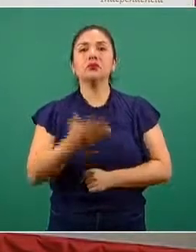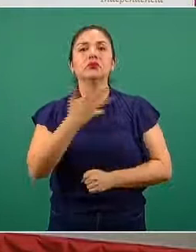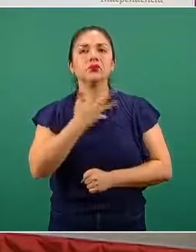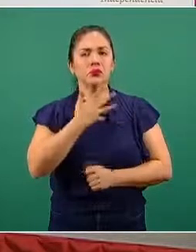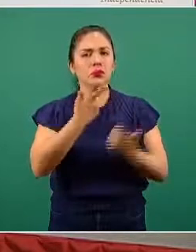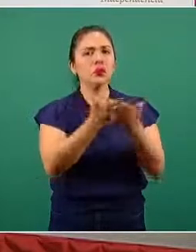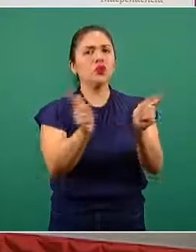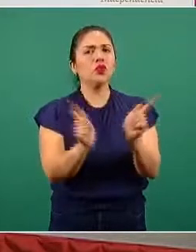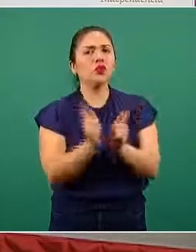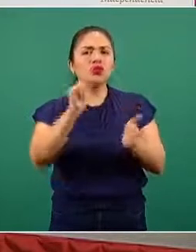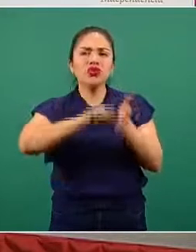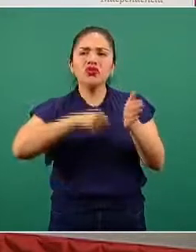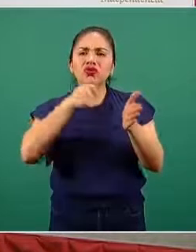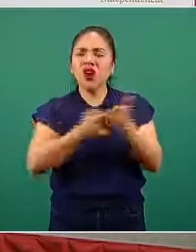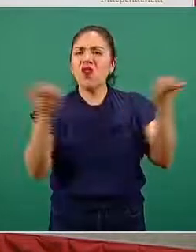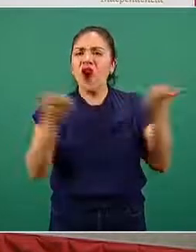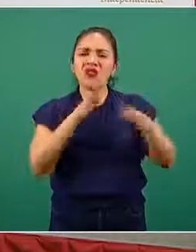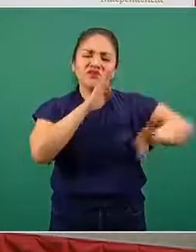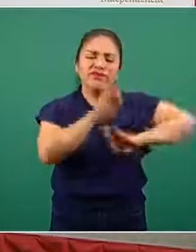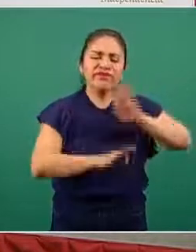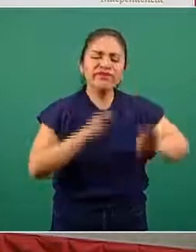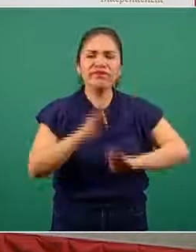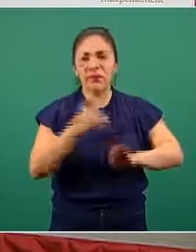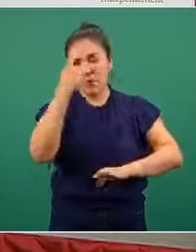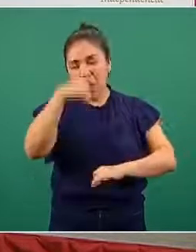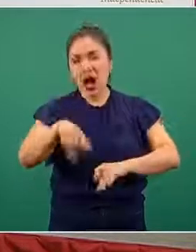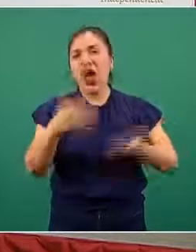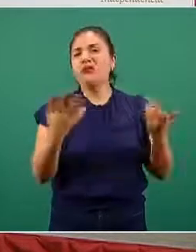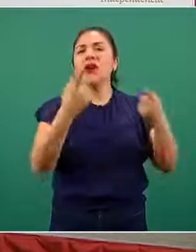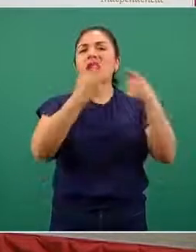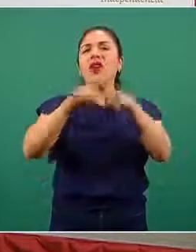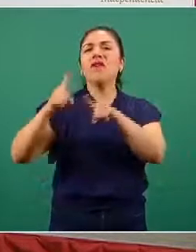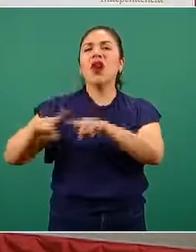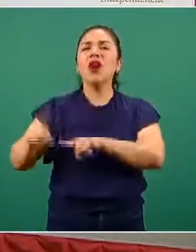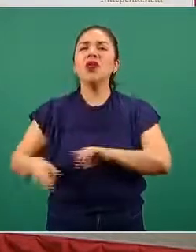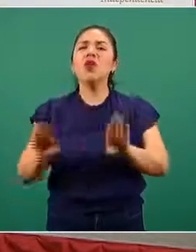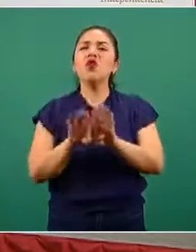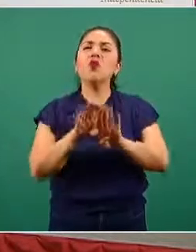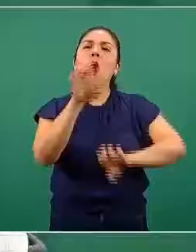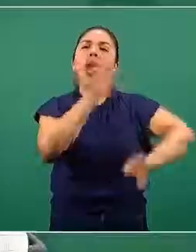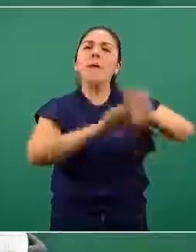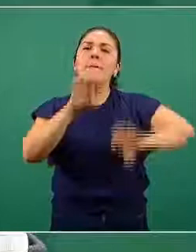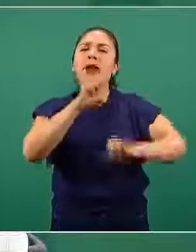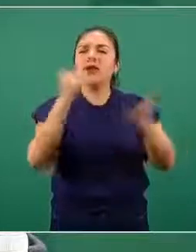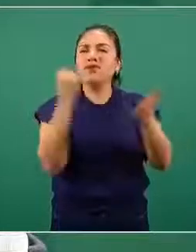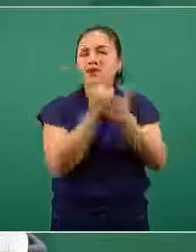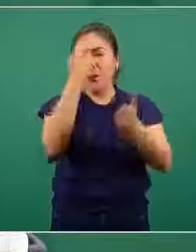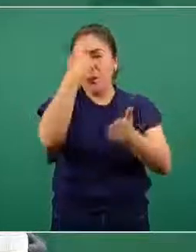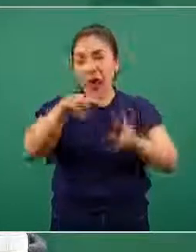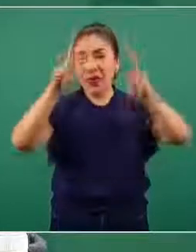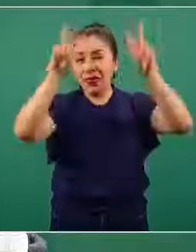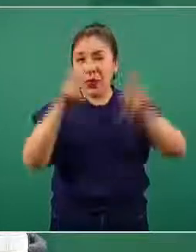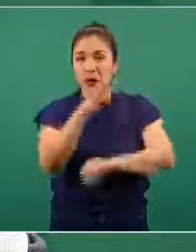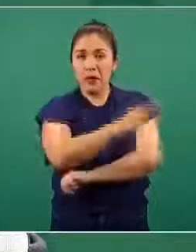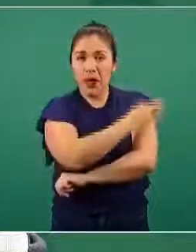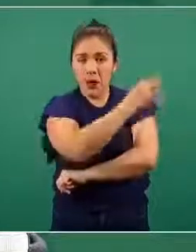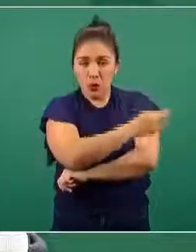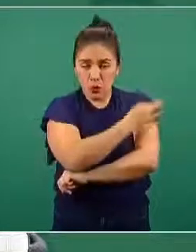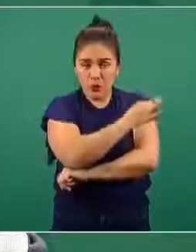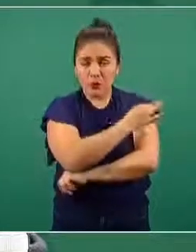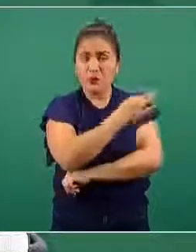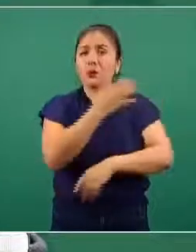los grupos técnicos trabajando en esta parte con las diferentes empresas en el tema de las vacunas y